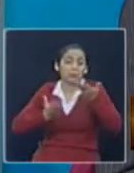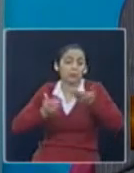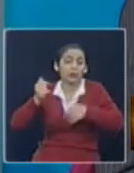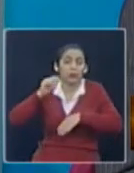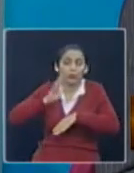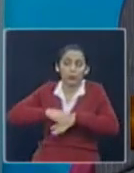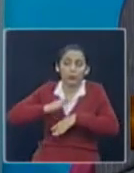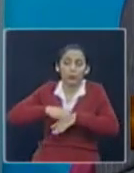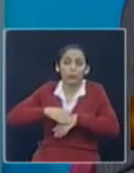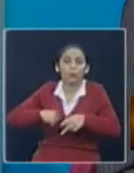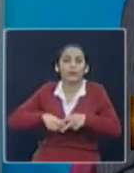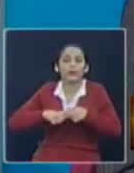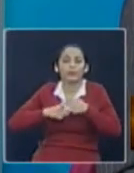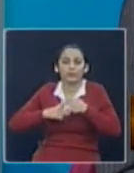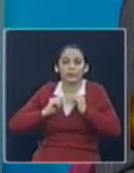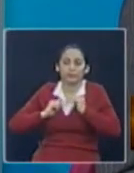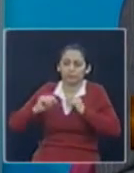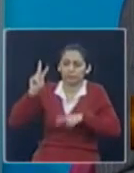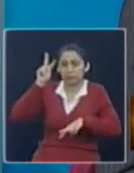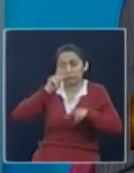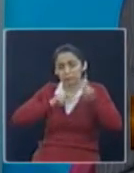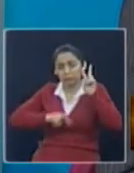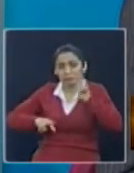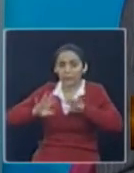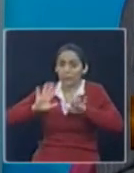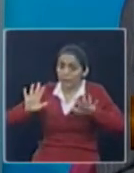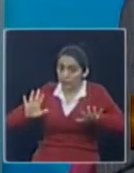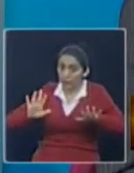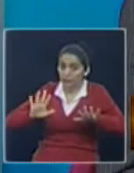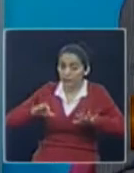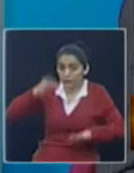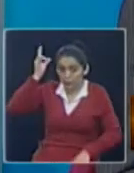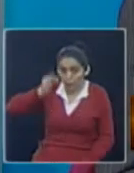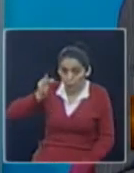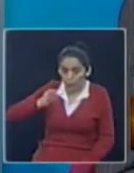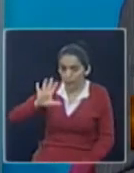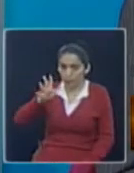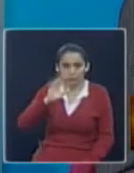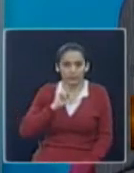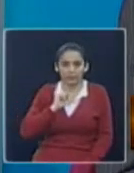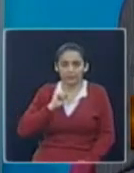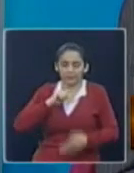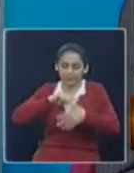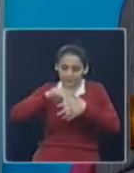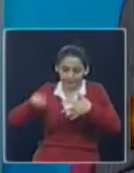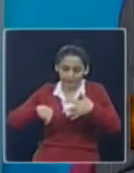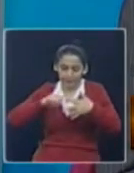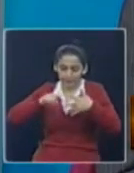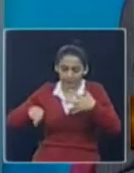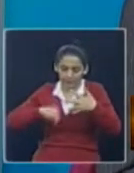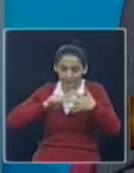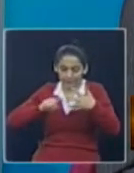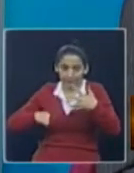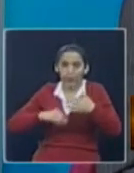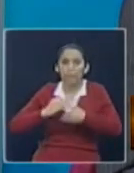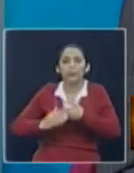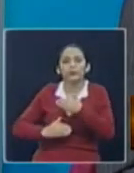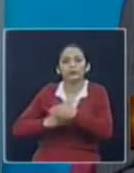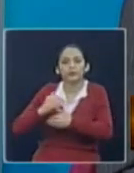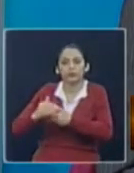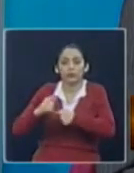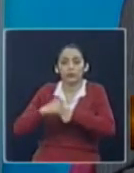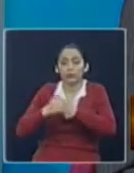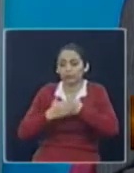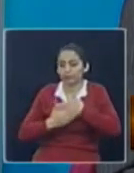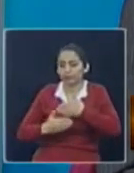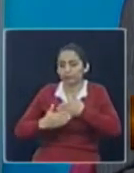investigación y la instrucción, pero al término de la instrucción, 90 días, el fiscal